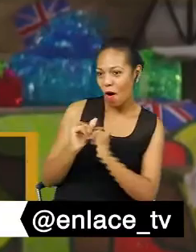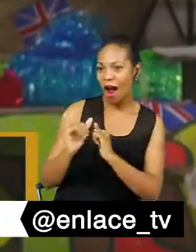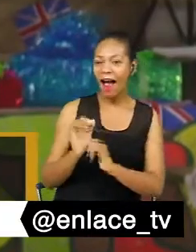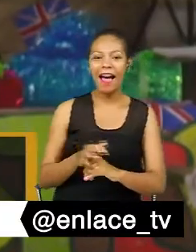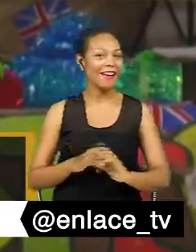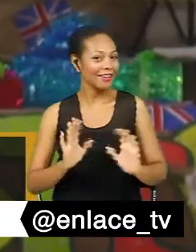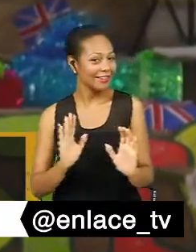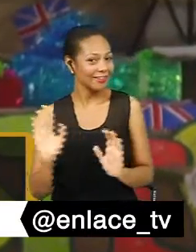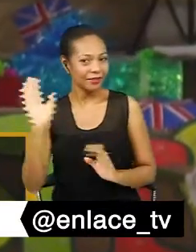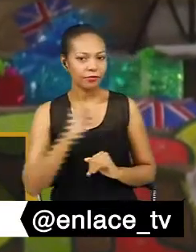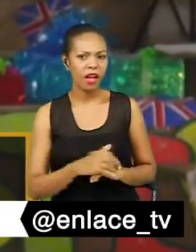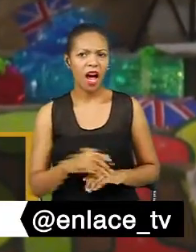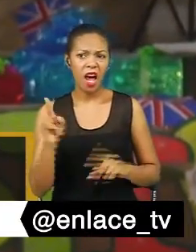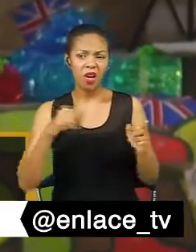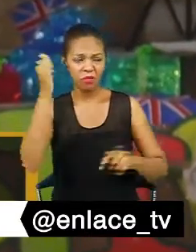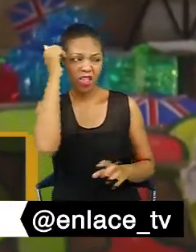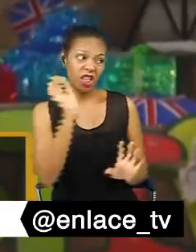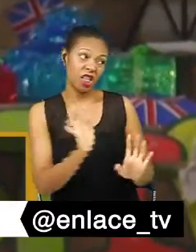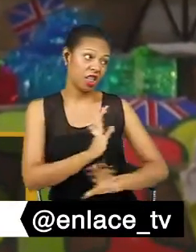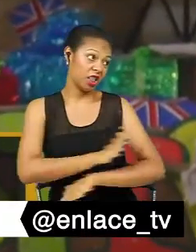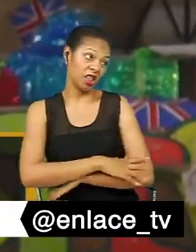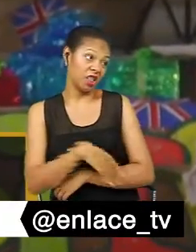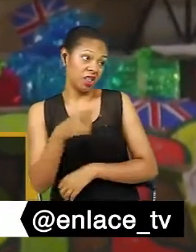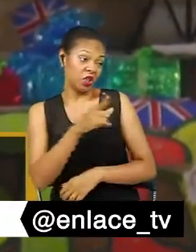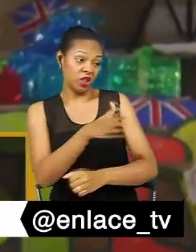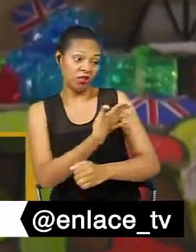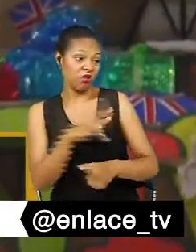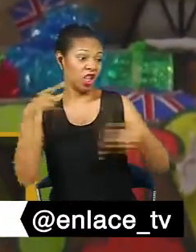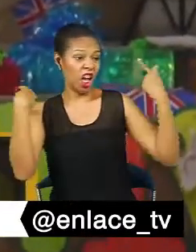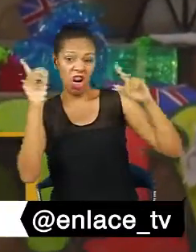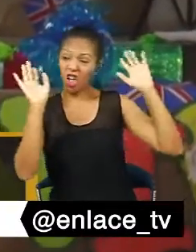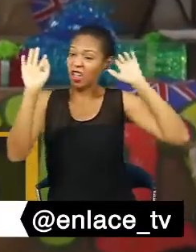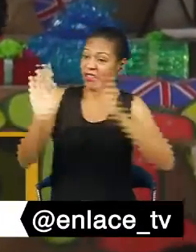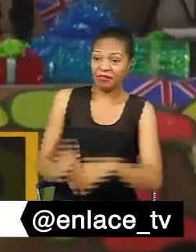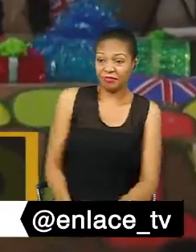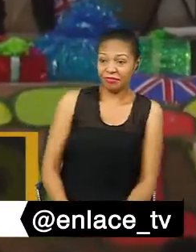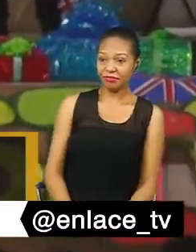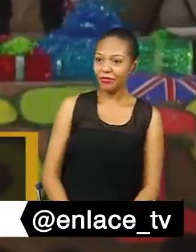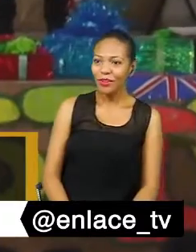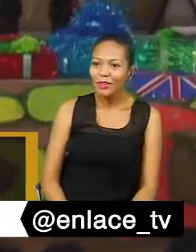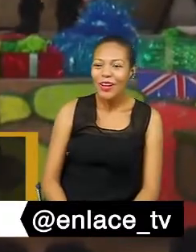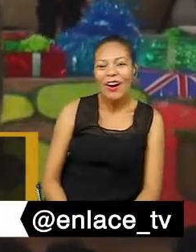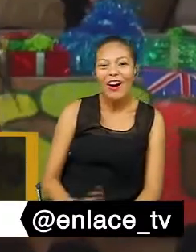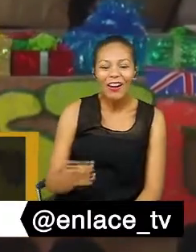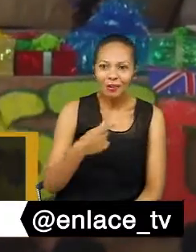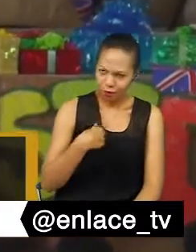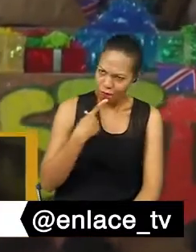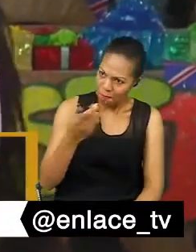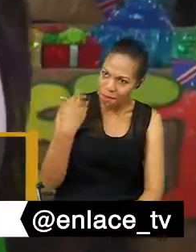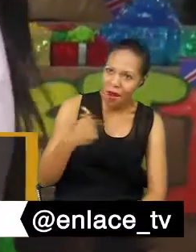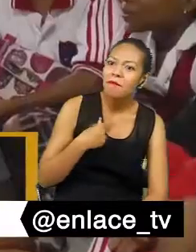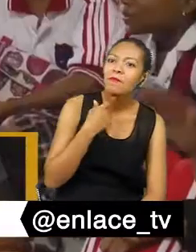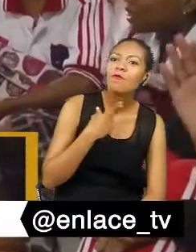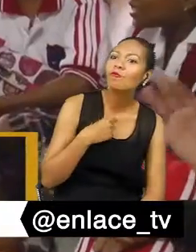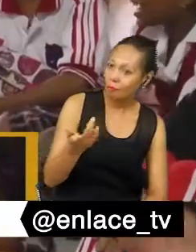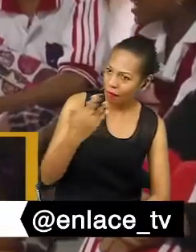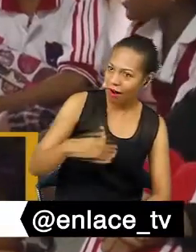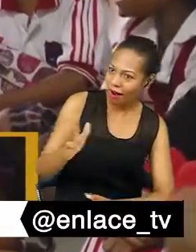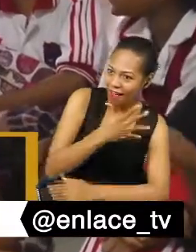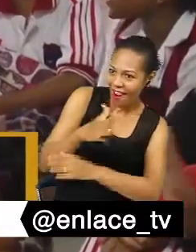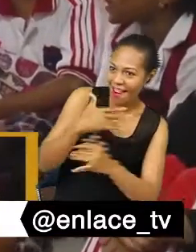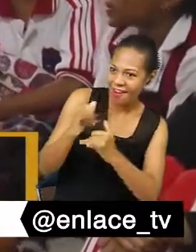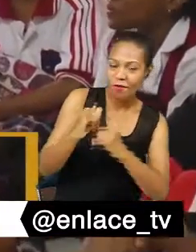otro profesor no es atractivo porque es música de locos, para mí sí. Entonces yo le digo, venga, que a mí ese estilo me gusta y hágale y cantemos y ellos me siguen en el juego.